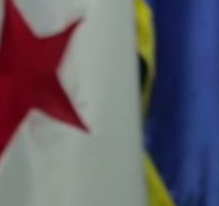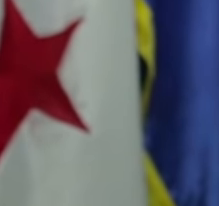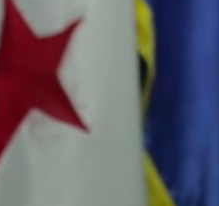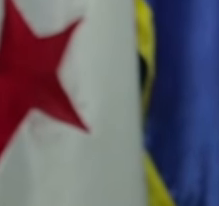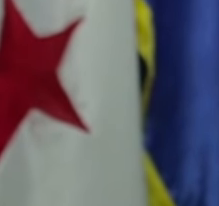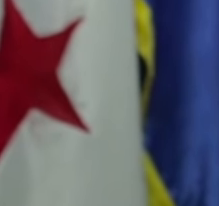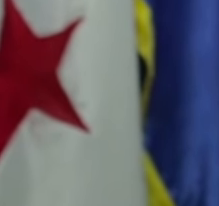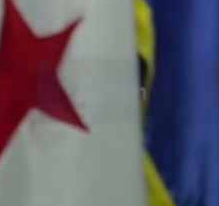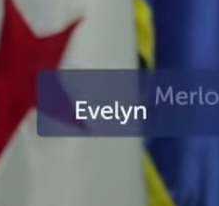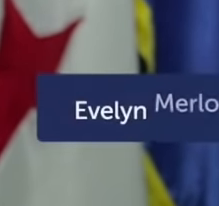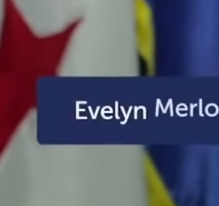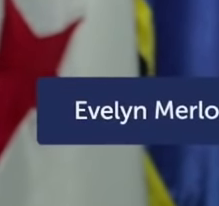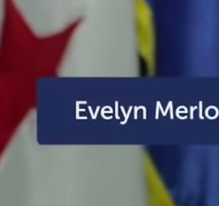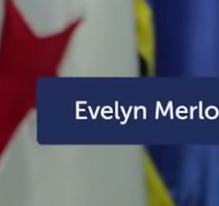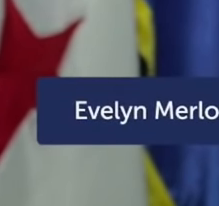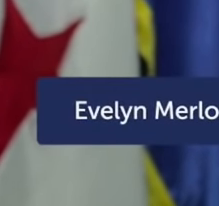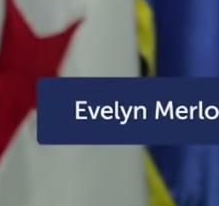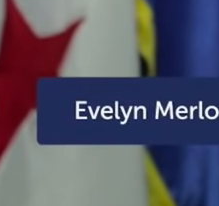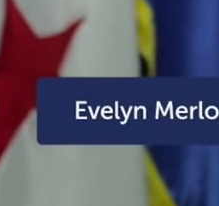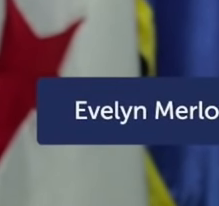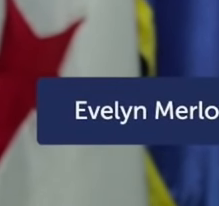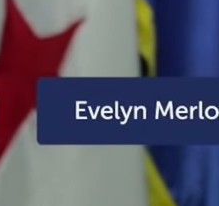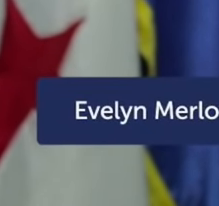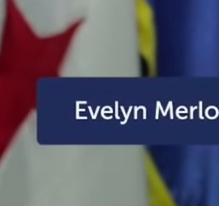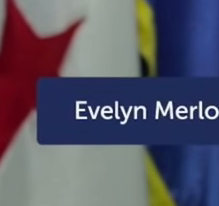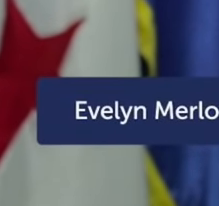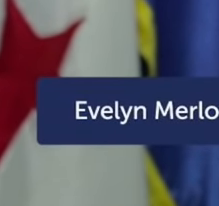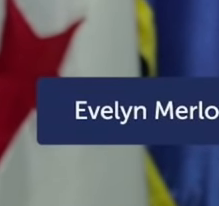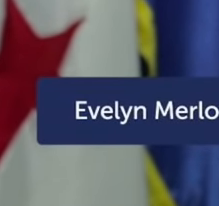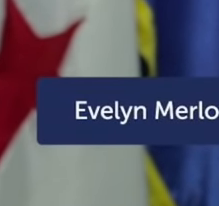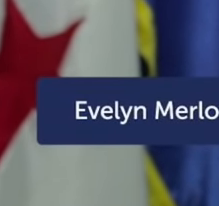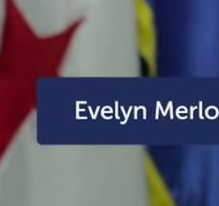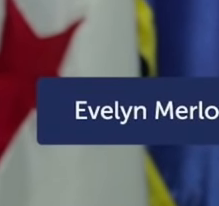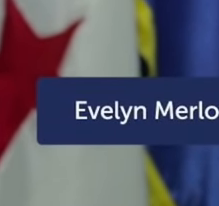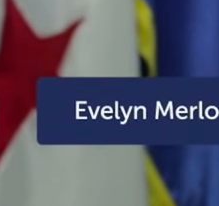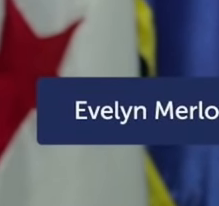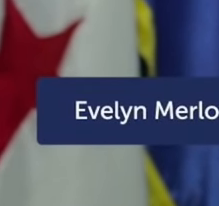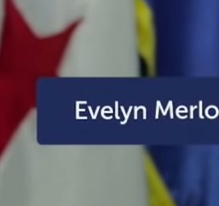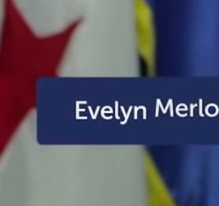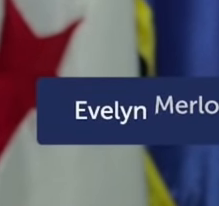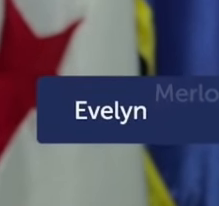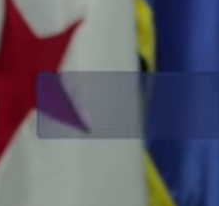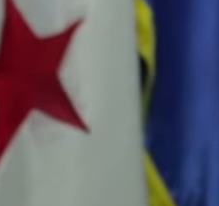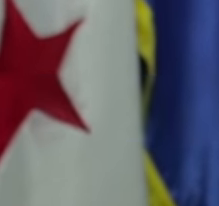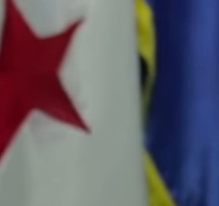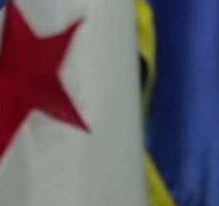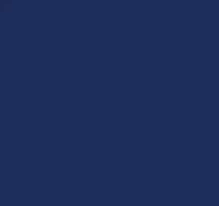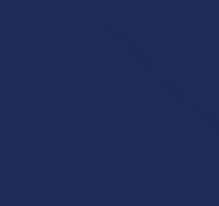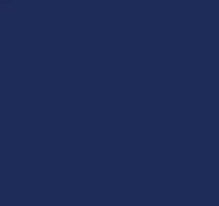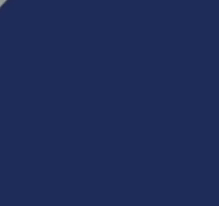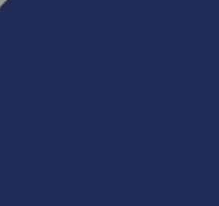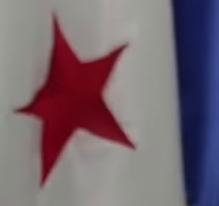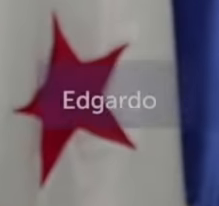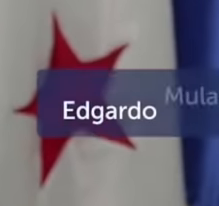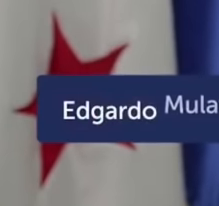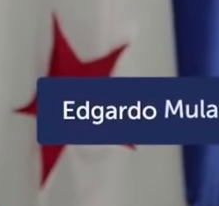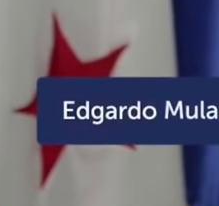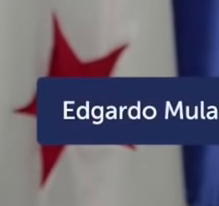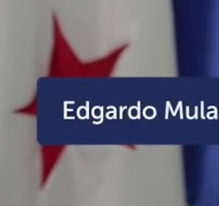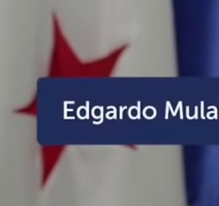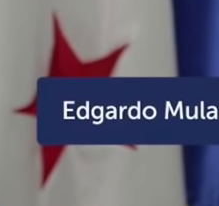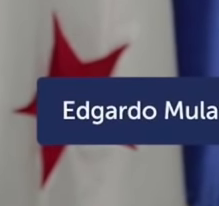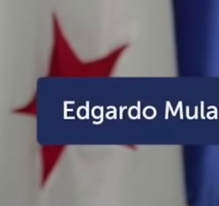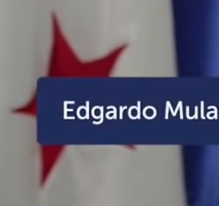derechos laborales de todos los salvadoreños independientemente el rubro en el que se desempeñe con el